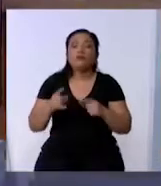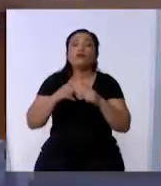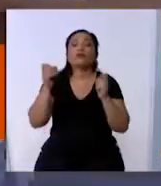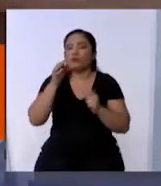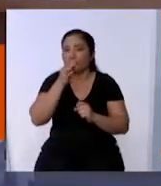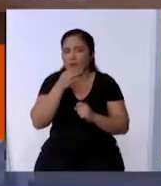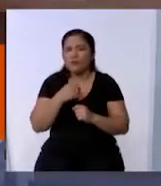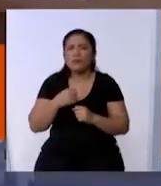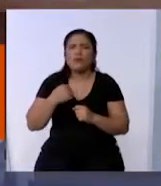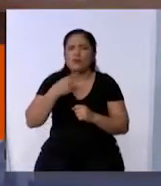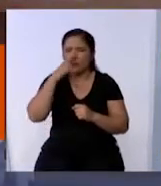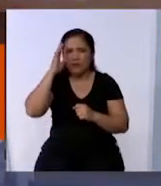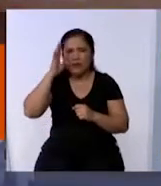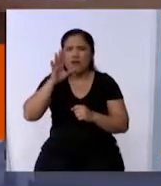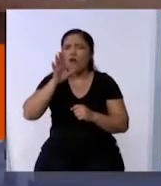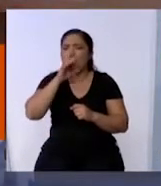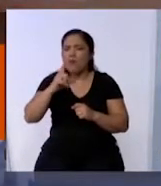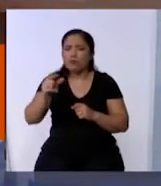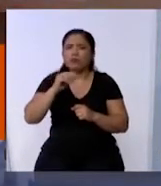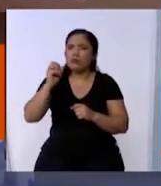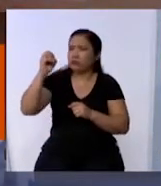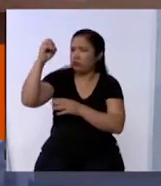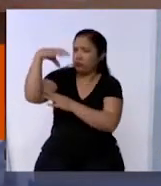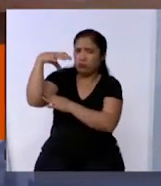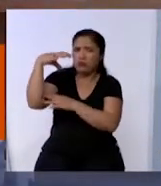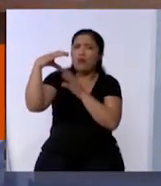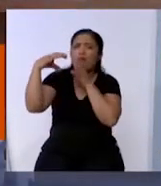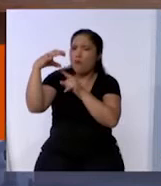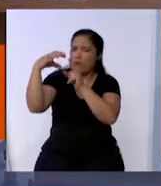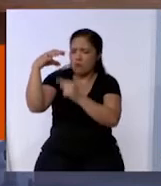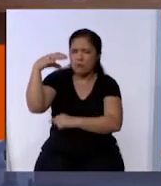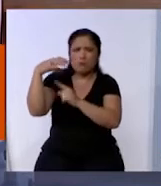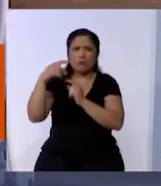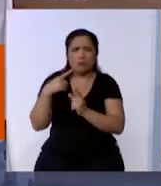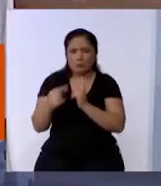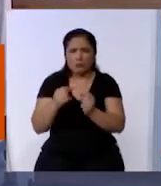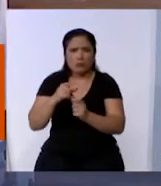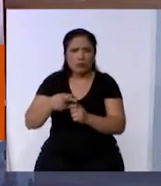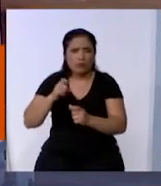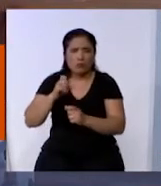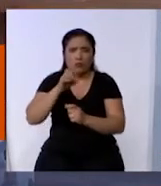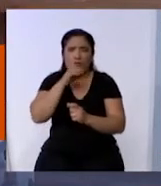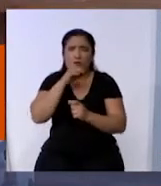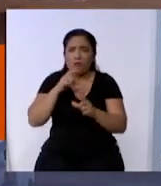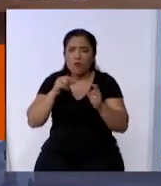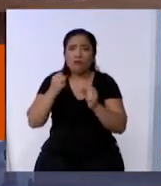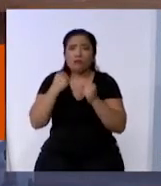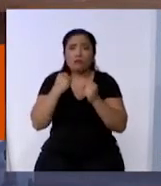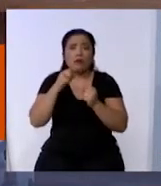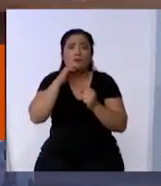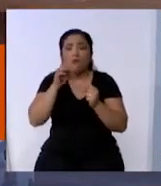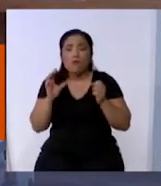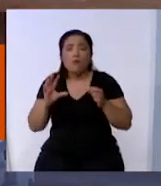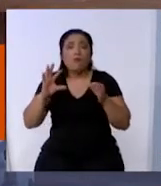conocer la intensidad de la corriente que circula por una lámpara incandescente de 28 amperes de resistencia conectada